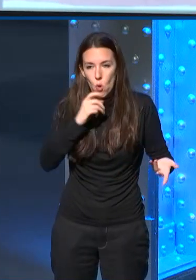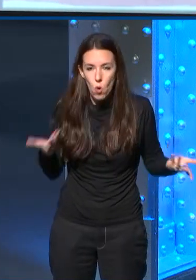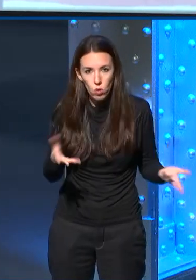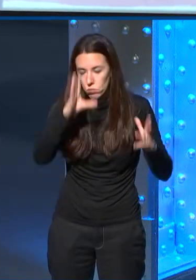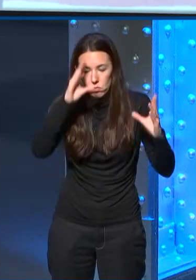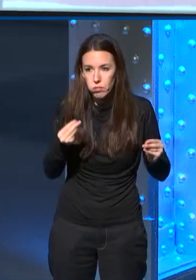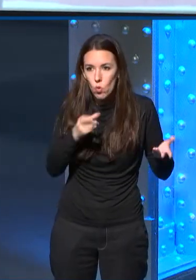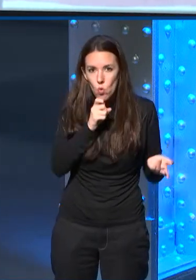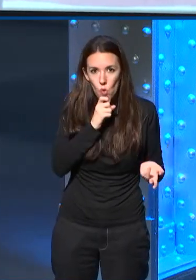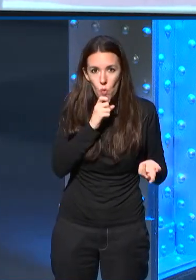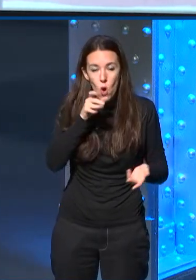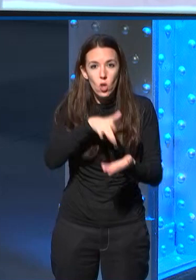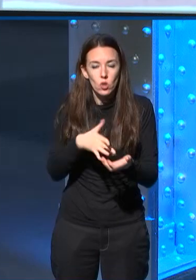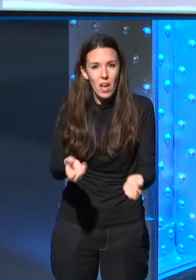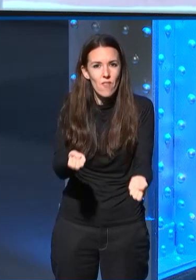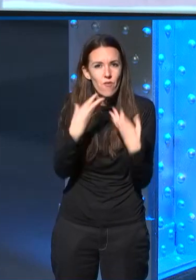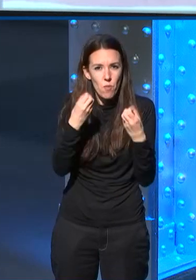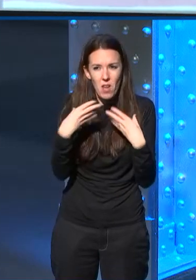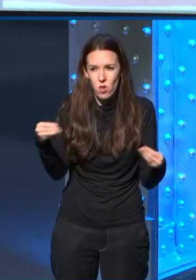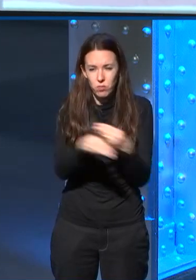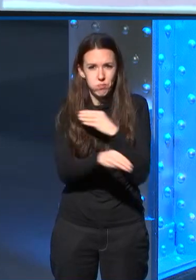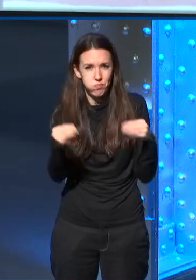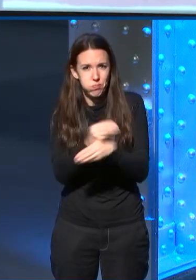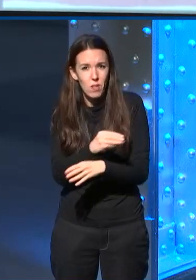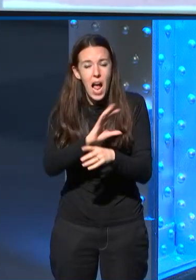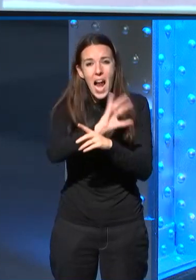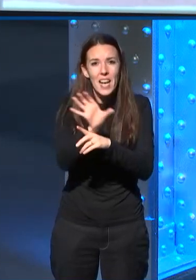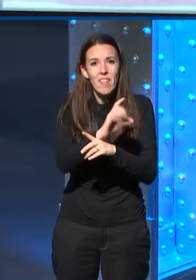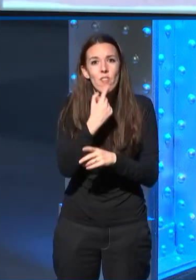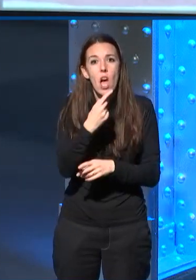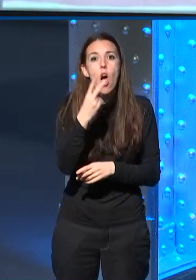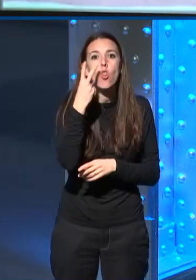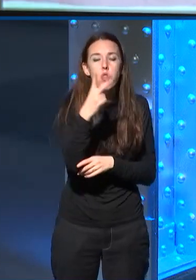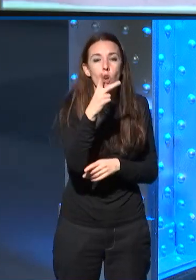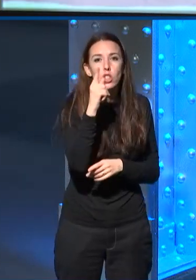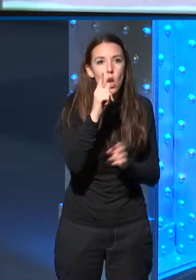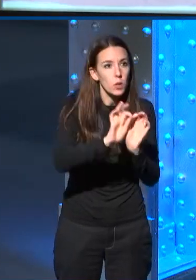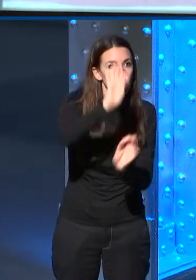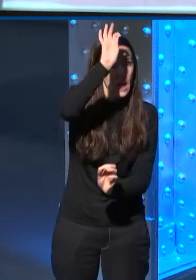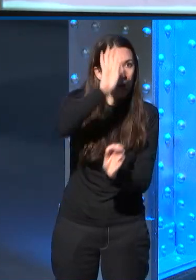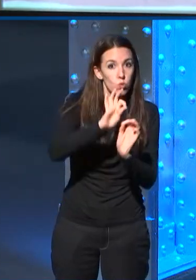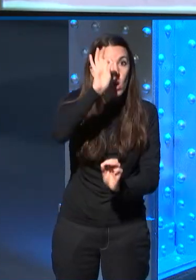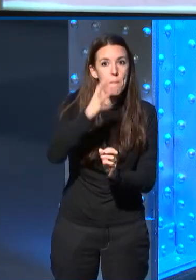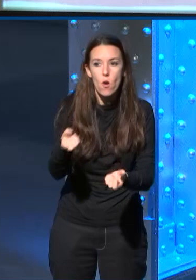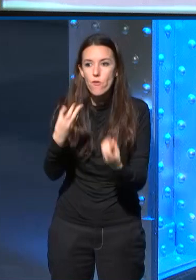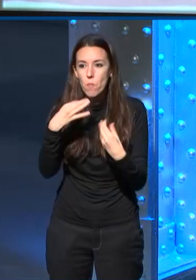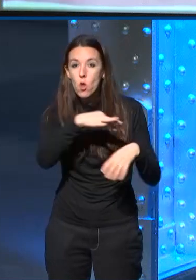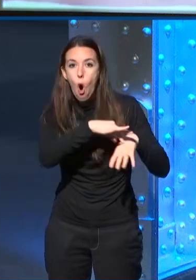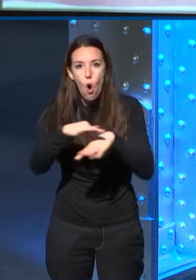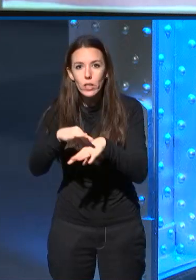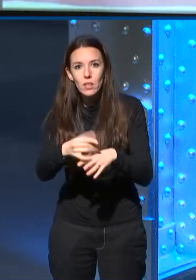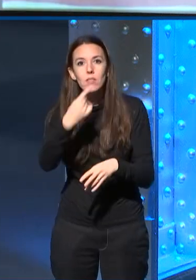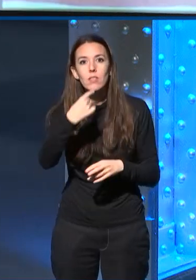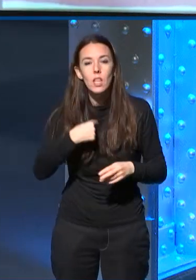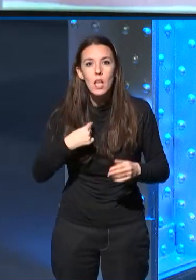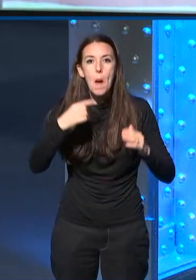momento dado llegaron como informaciones, digamos, contradictorias. El radar decía que estábamos a 2 kilómetros de altura, pero la información de orientación nos decía que